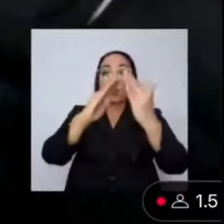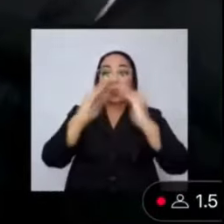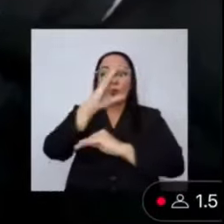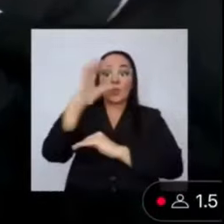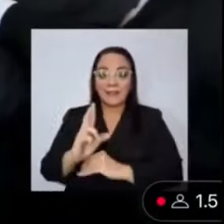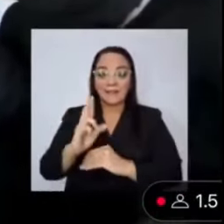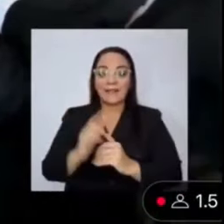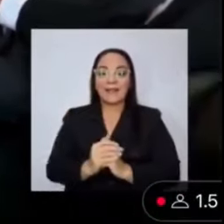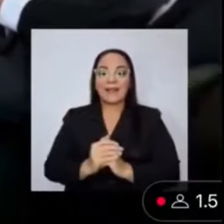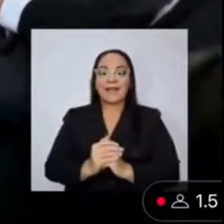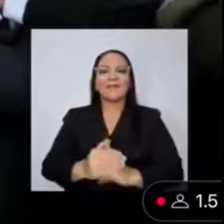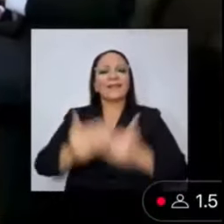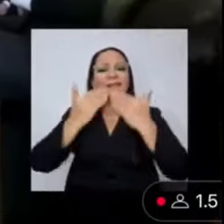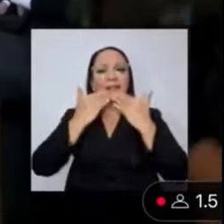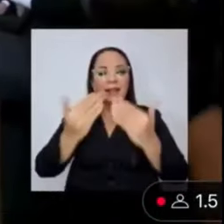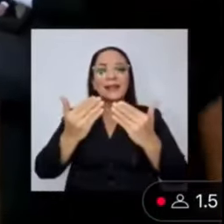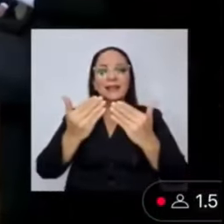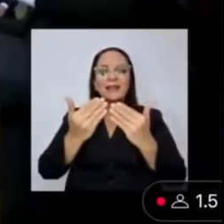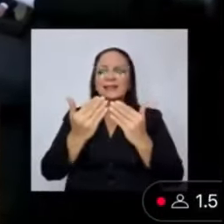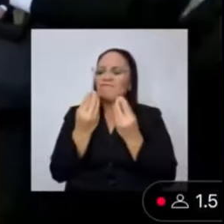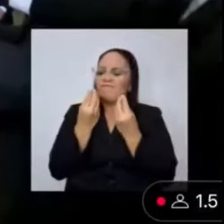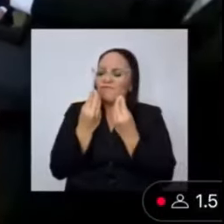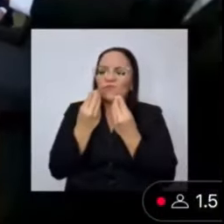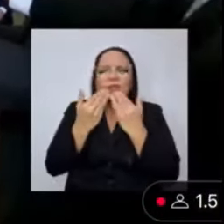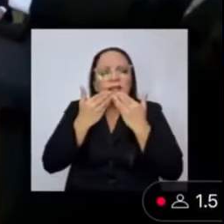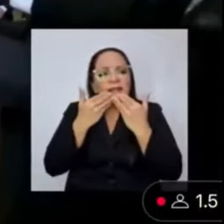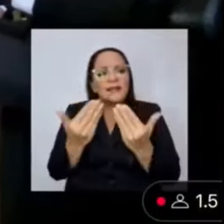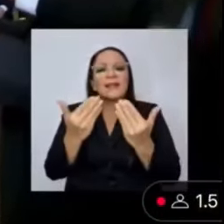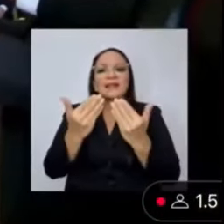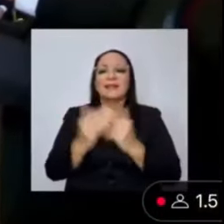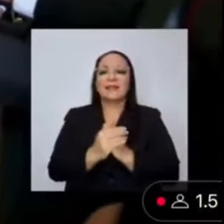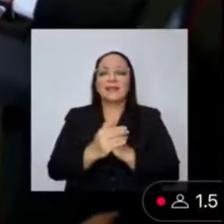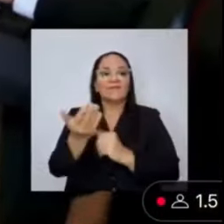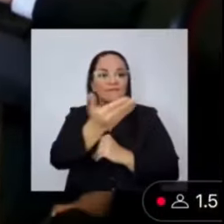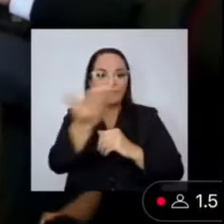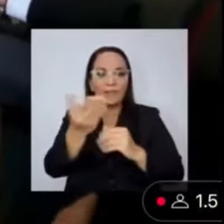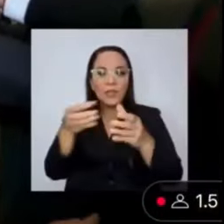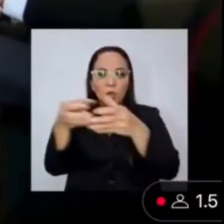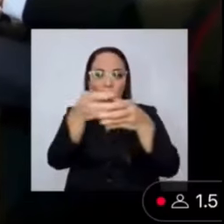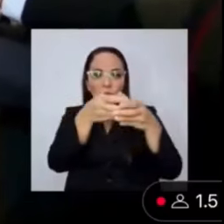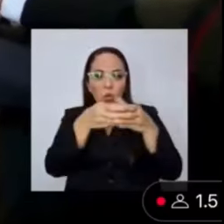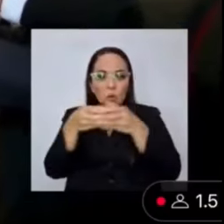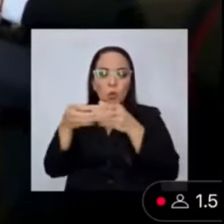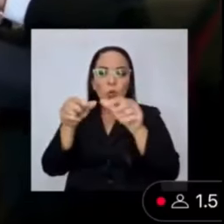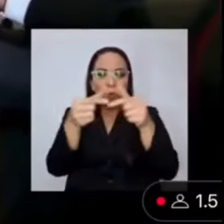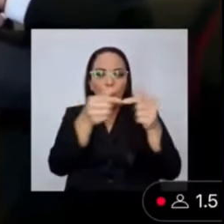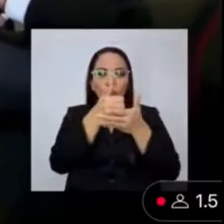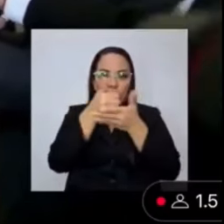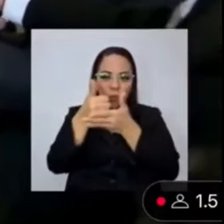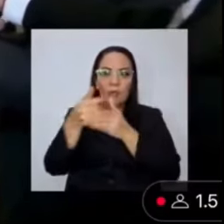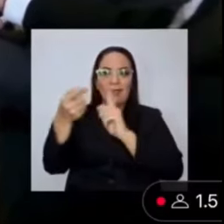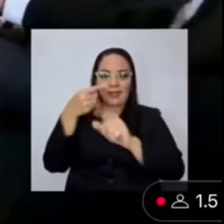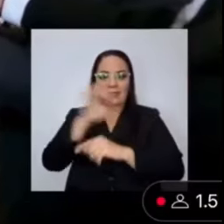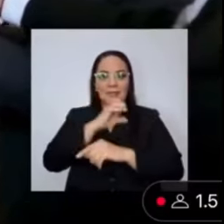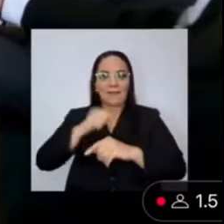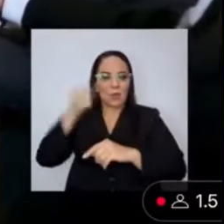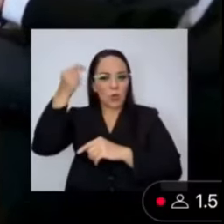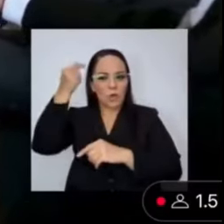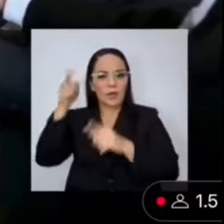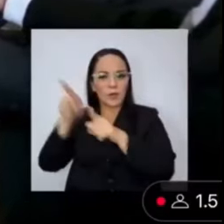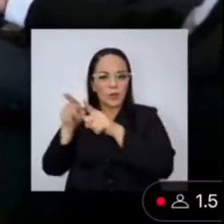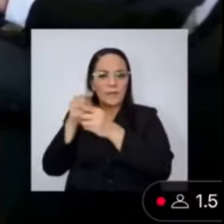Costa Rica agradece profundamente a los brigadistas y al gobierno de El Salvador por